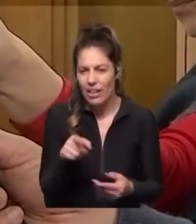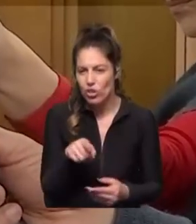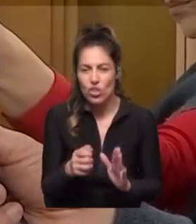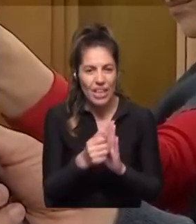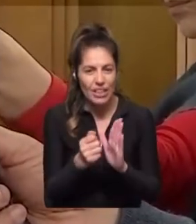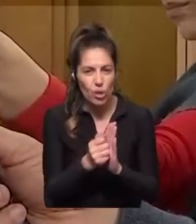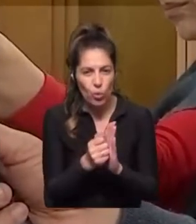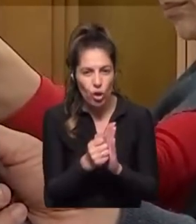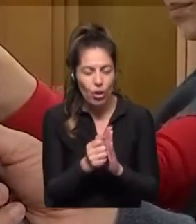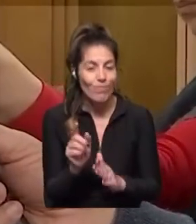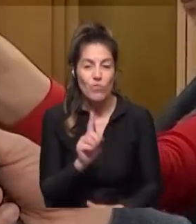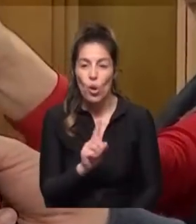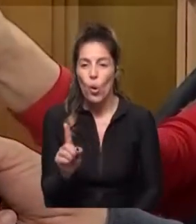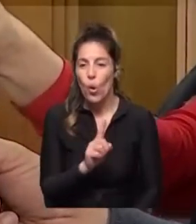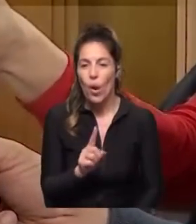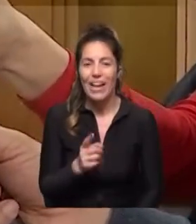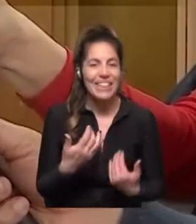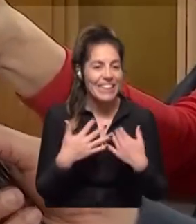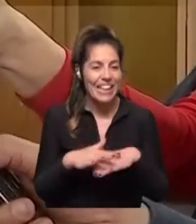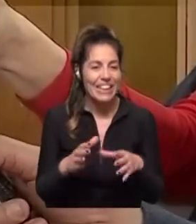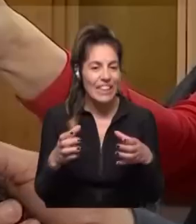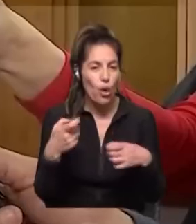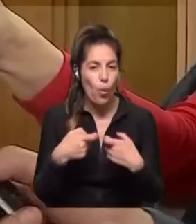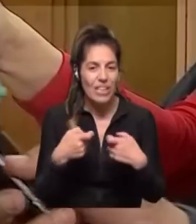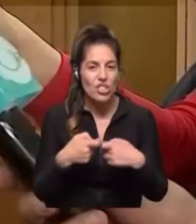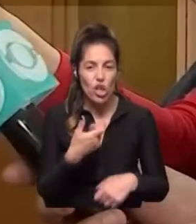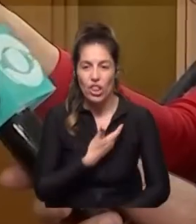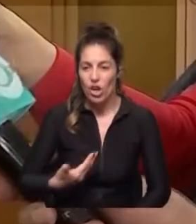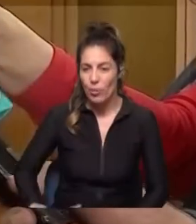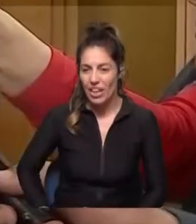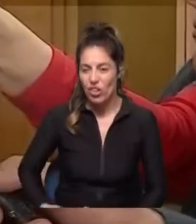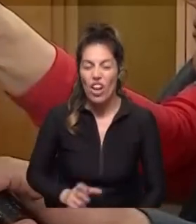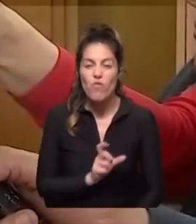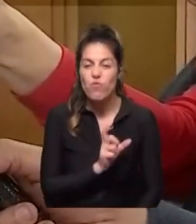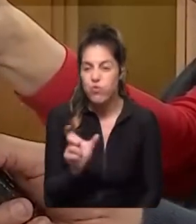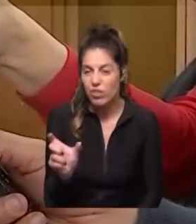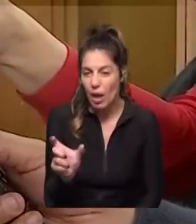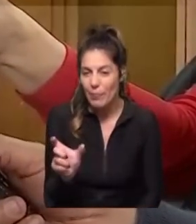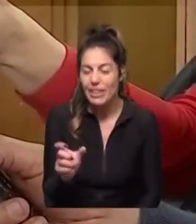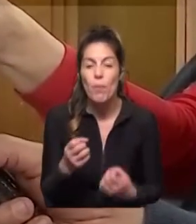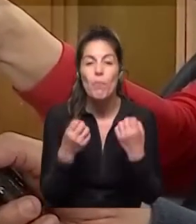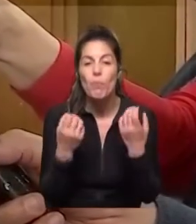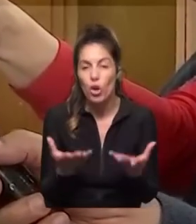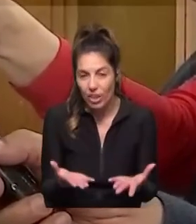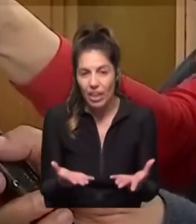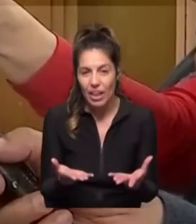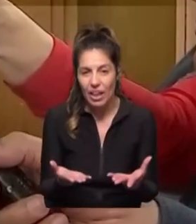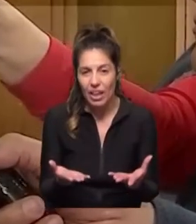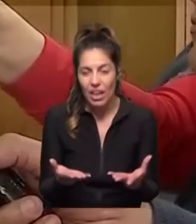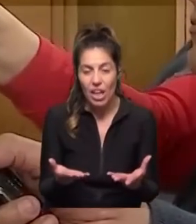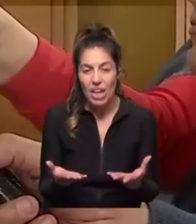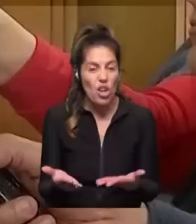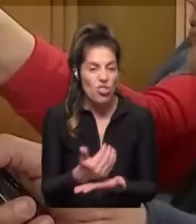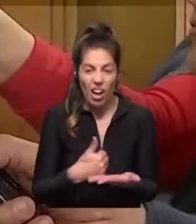o legisladora de los integrantes de la coalición de gobierno que que fundamente las razones por las cuales no